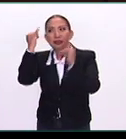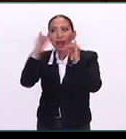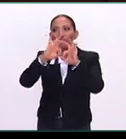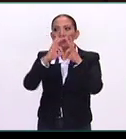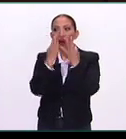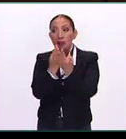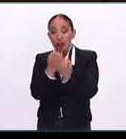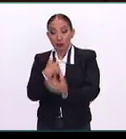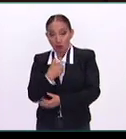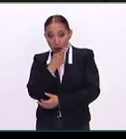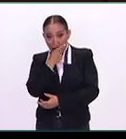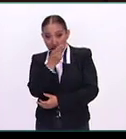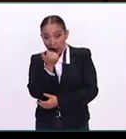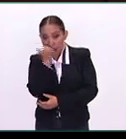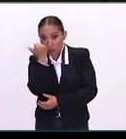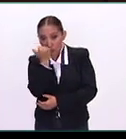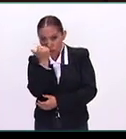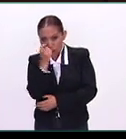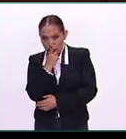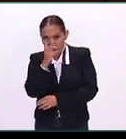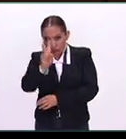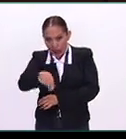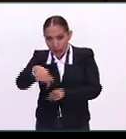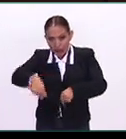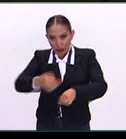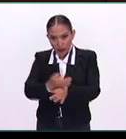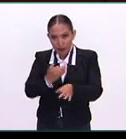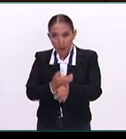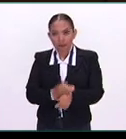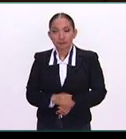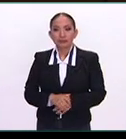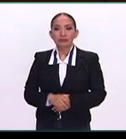Entonces yo les digo a mis alumnos, y lo quiero decir aquí ahora,